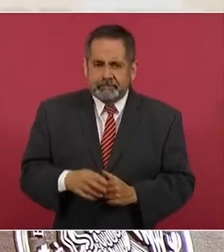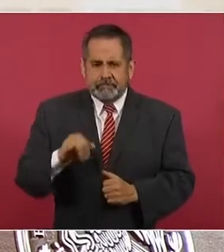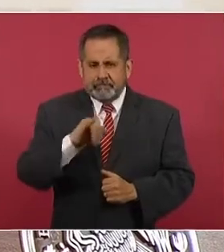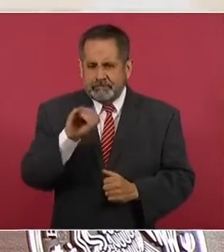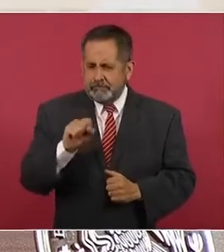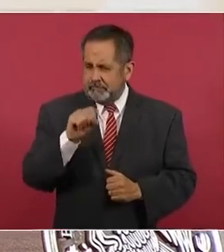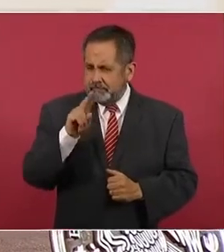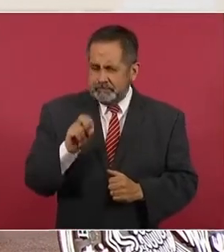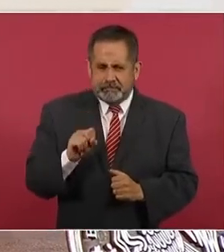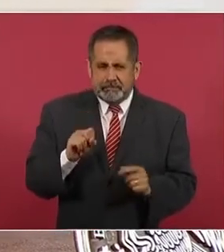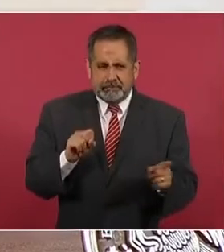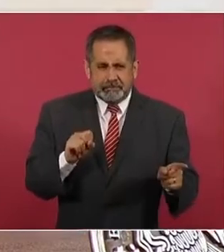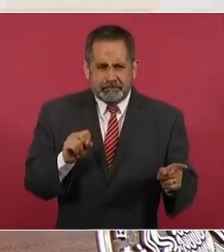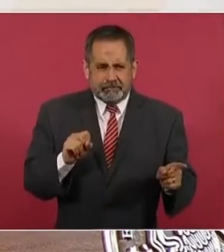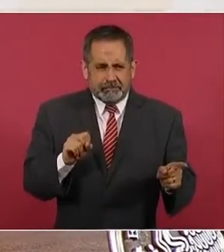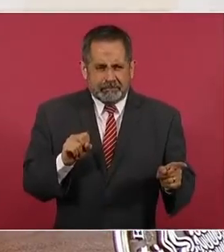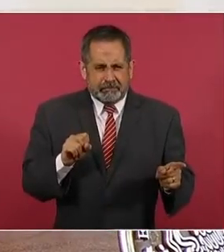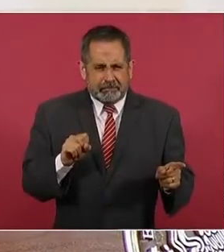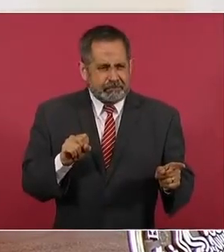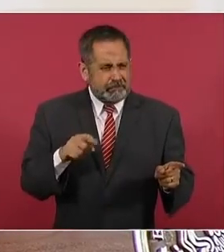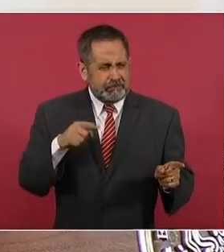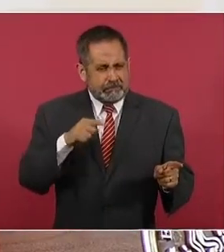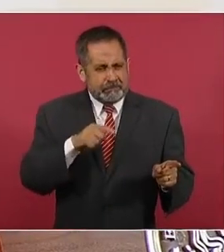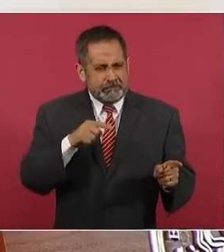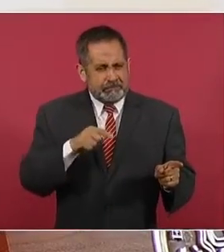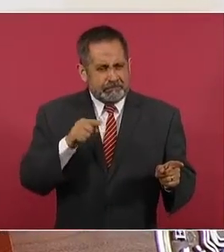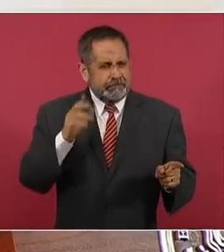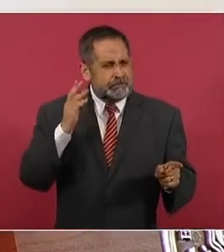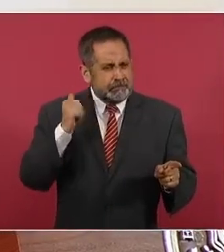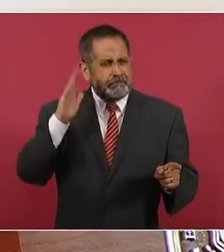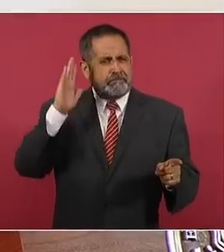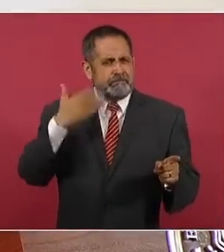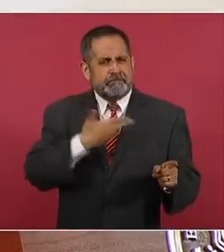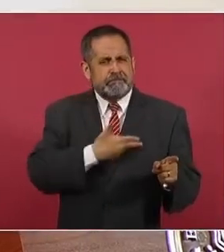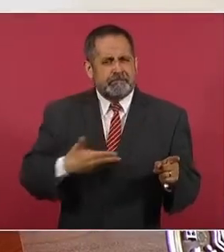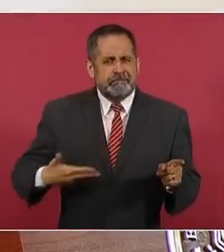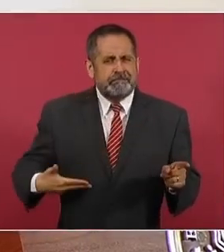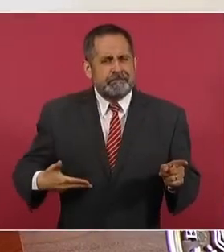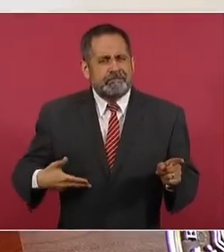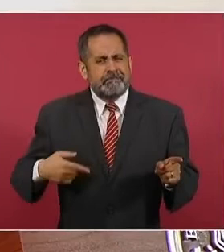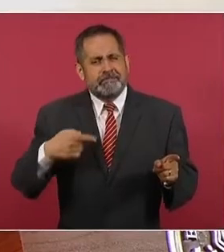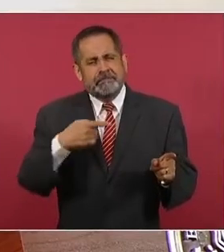Jesús, que fue presidente